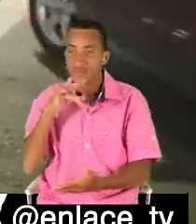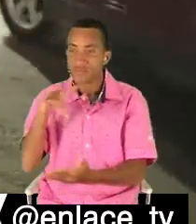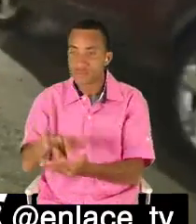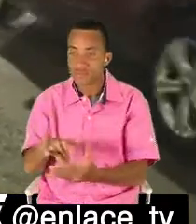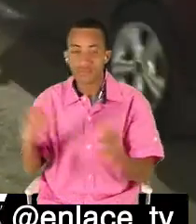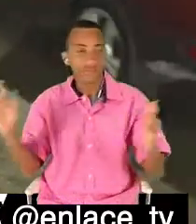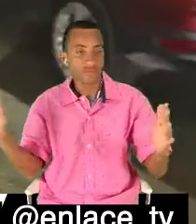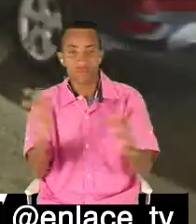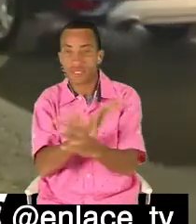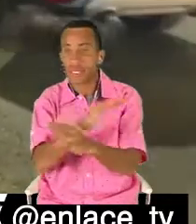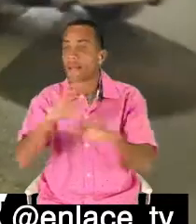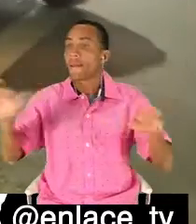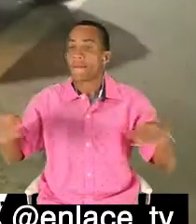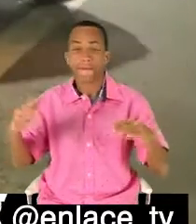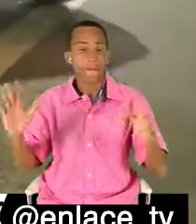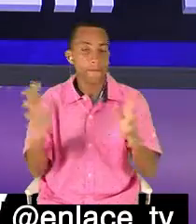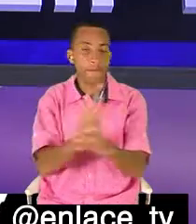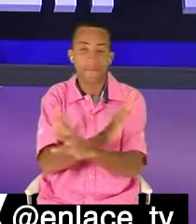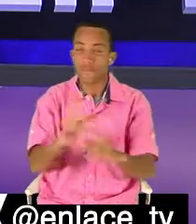público en Barranca Bermeja.